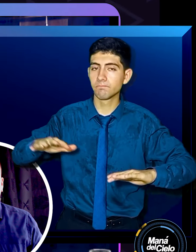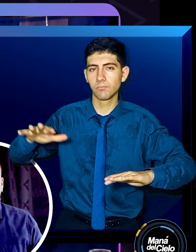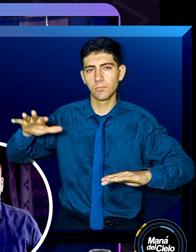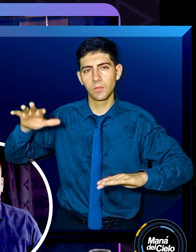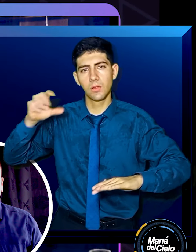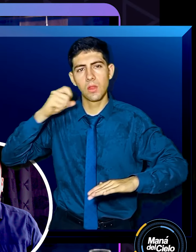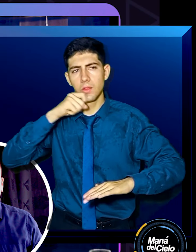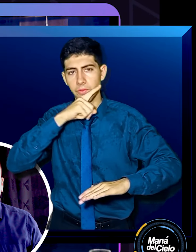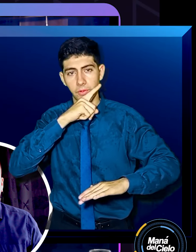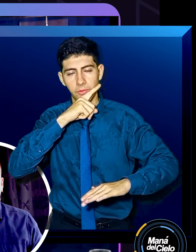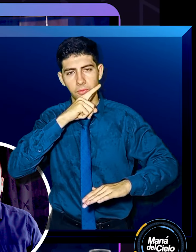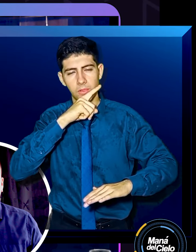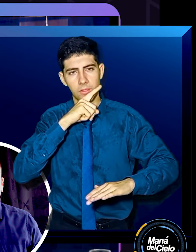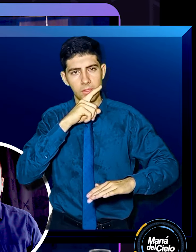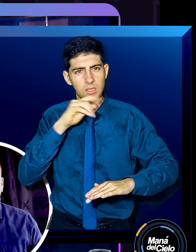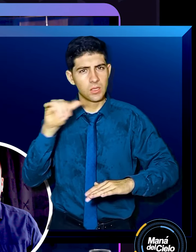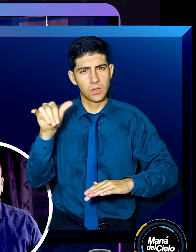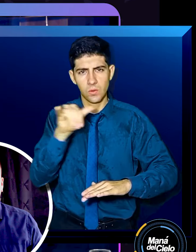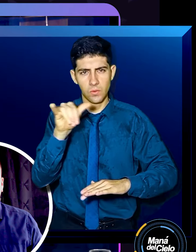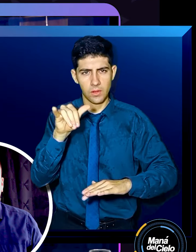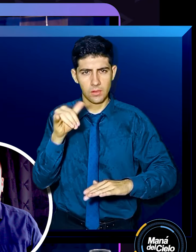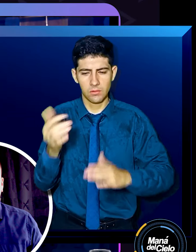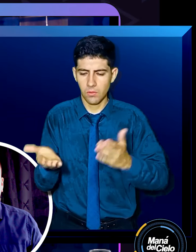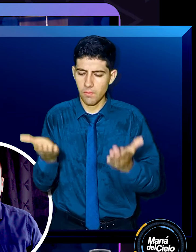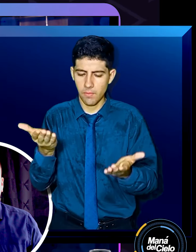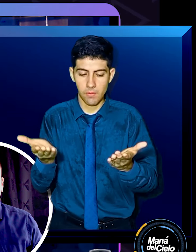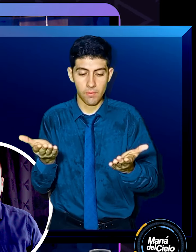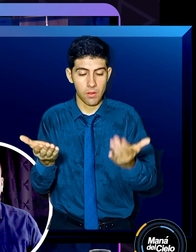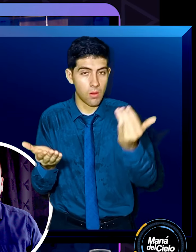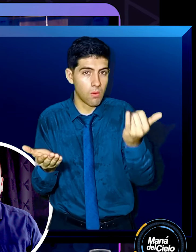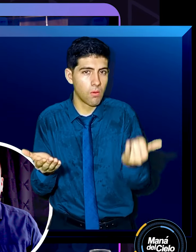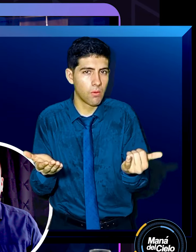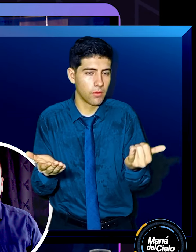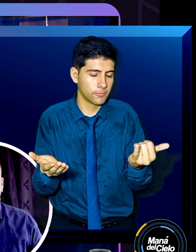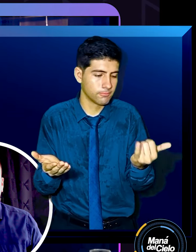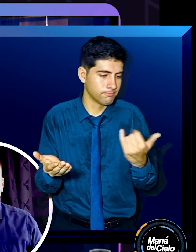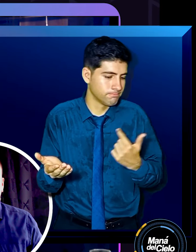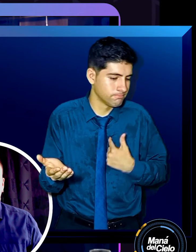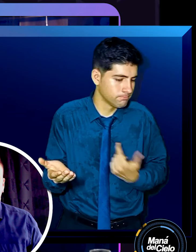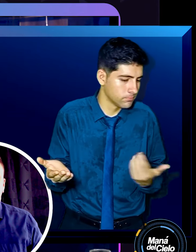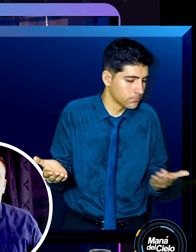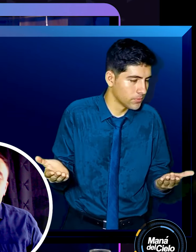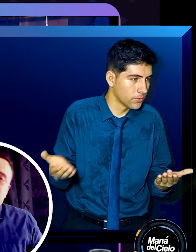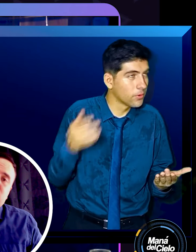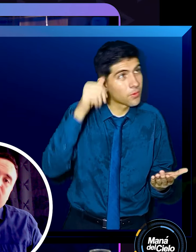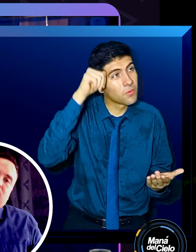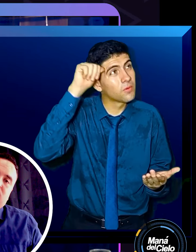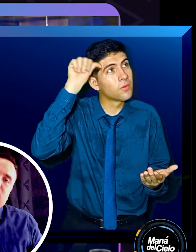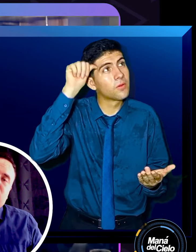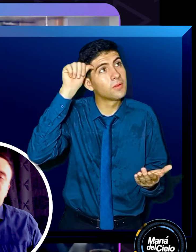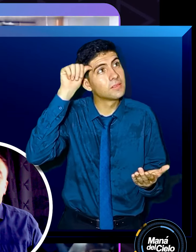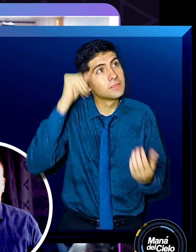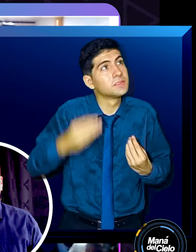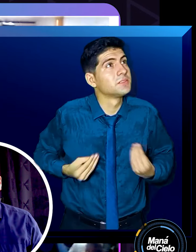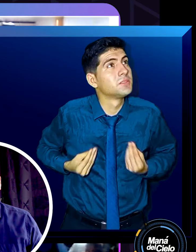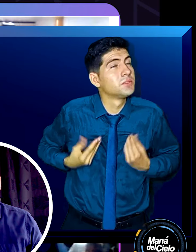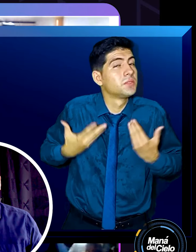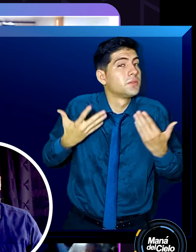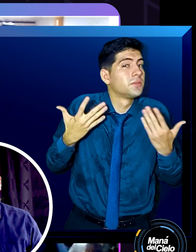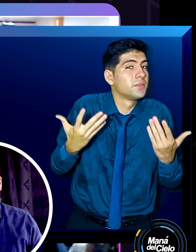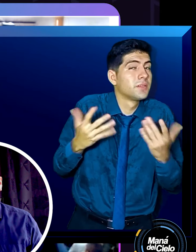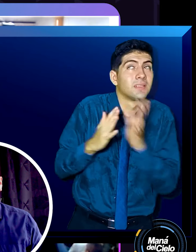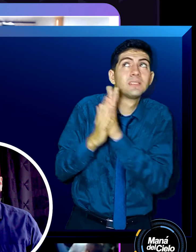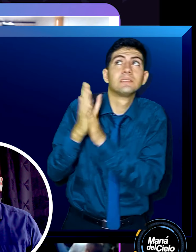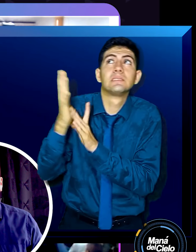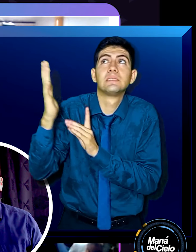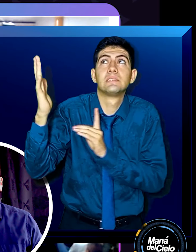pero sería bueno recordar, porque, bueno, yo no quisiera ni recordar, porque la vida